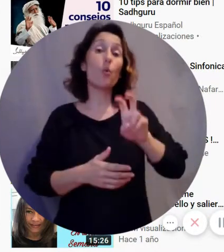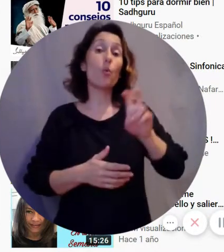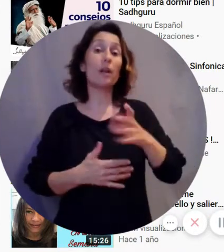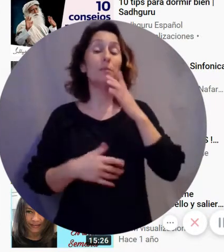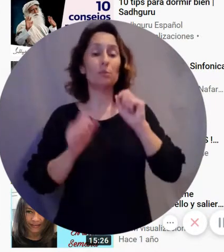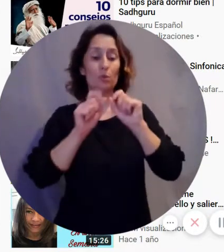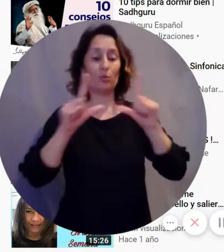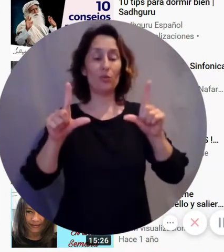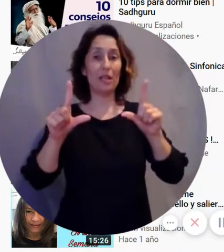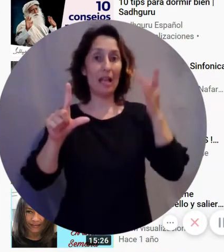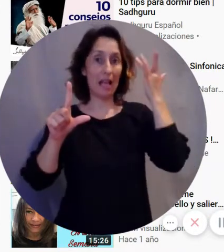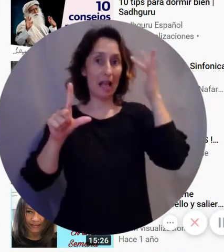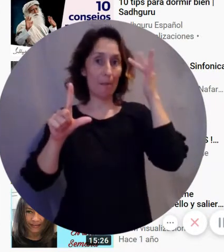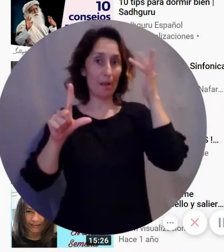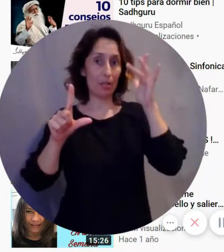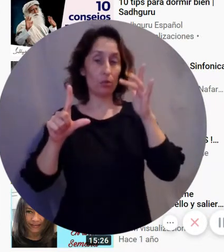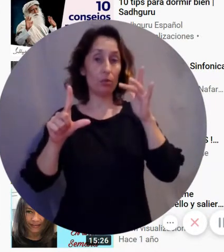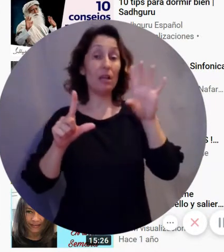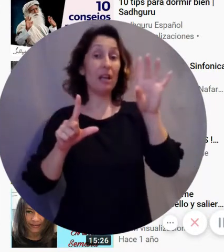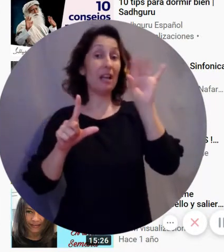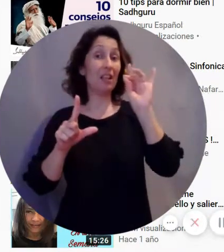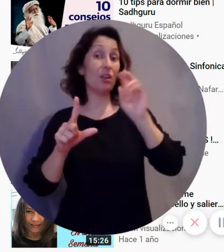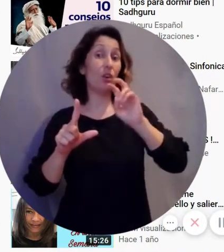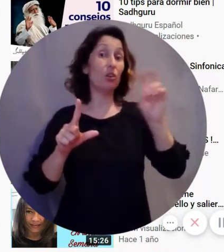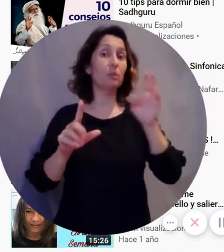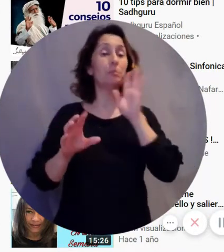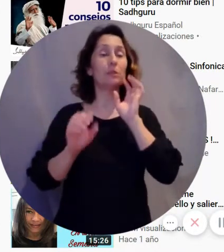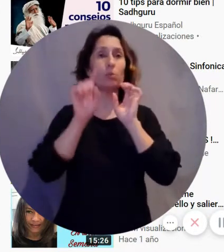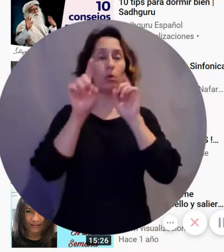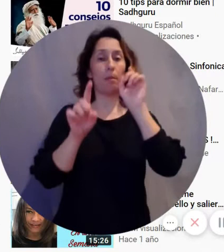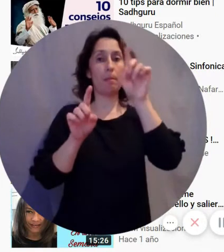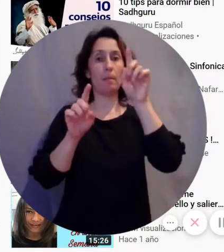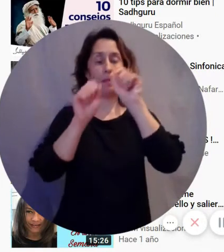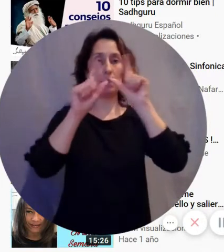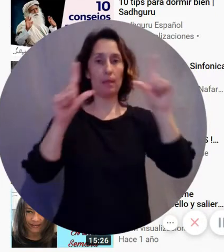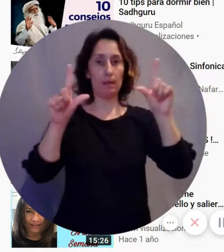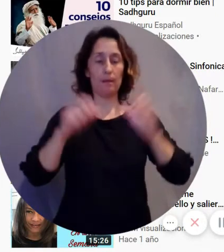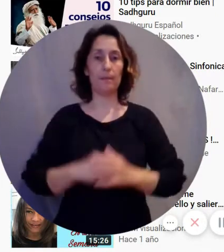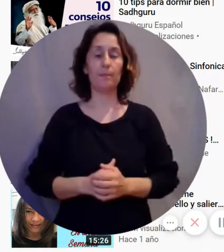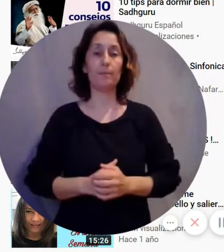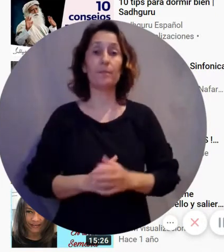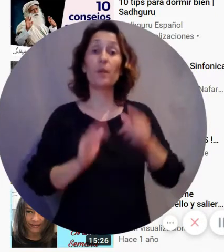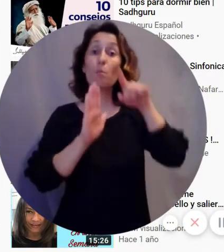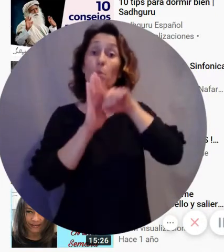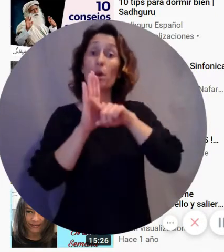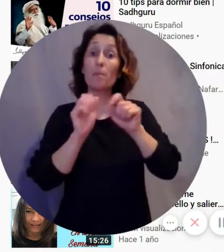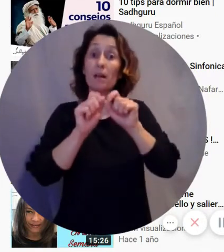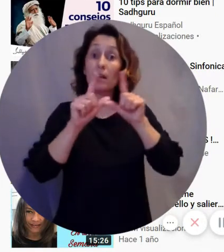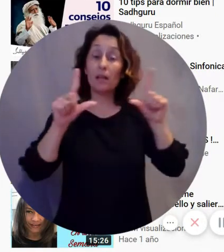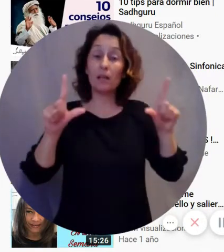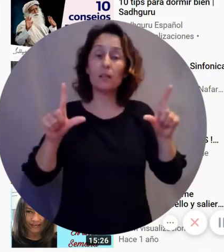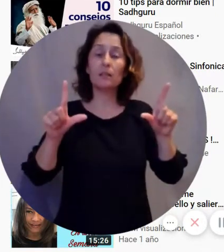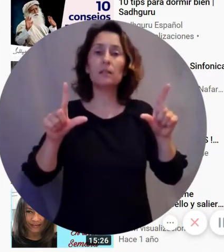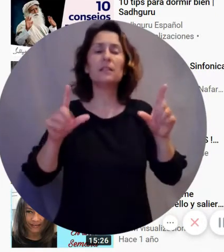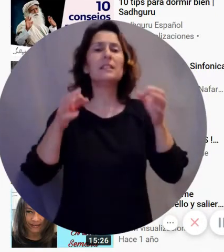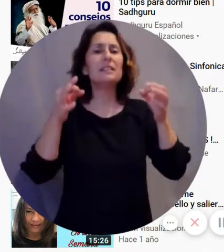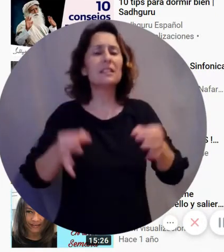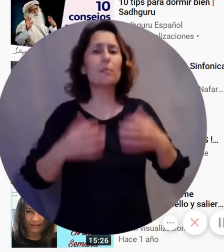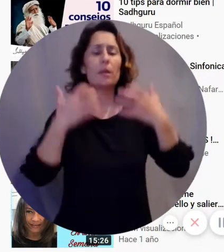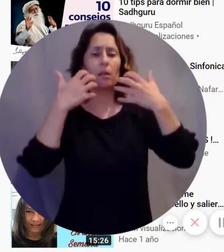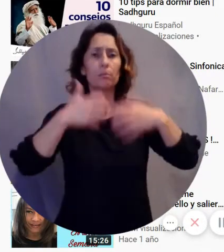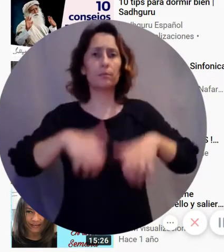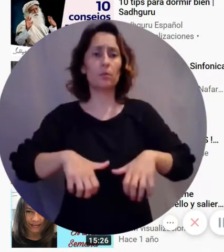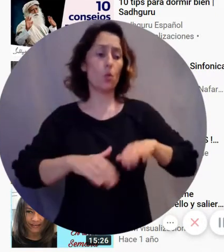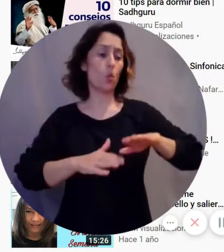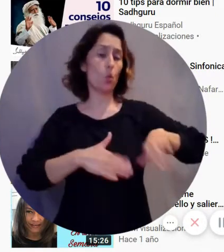Para elegir otro, solo hay que hacer clic sobre él. Al entrar al programa, siempre aparecerá seleccionado por defecto el último borrador sobre el